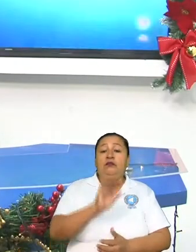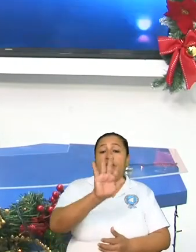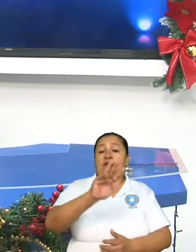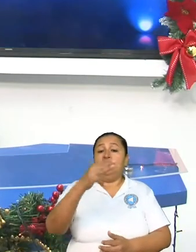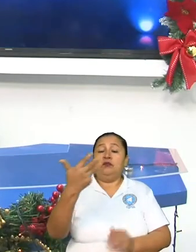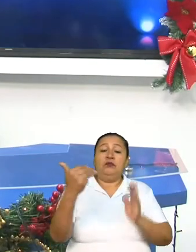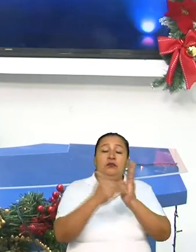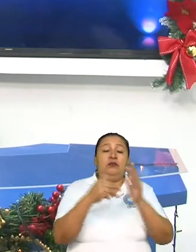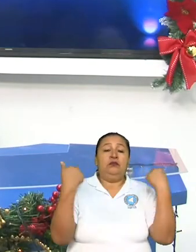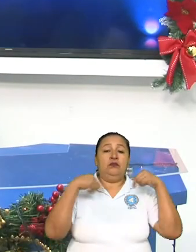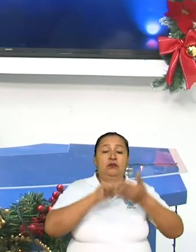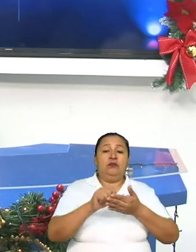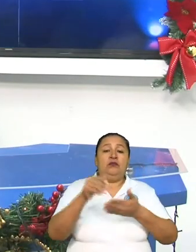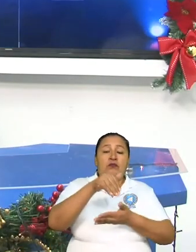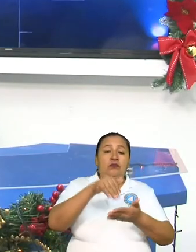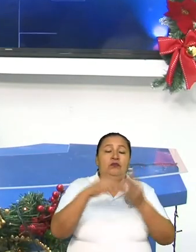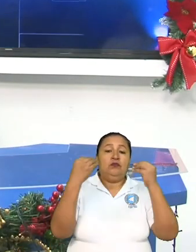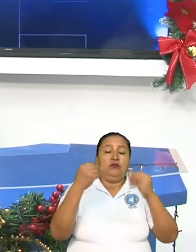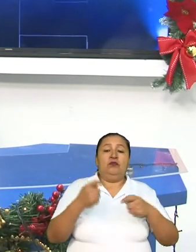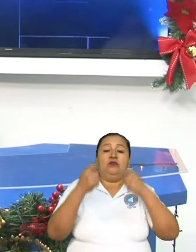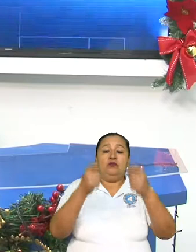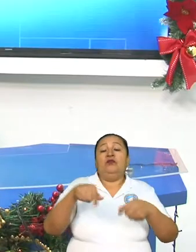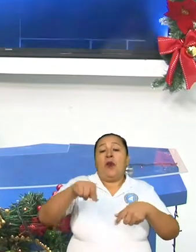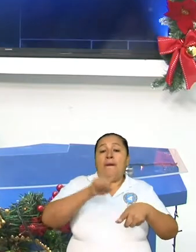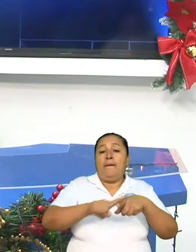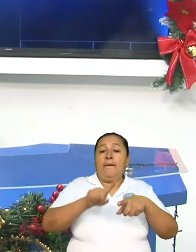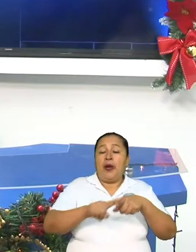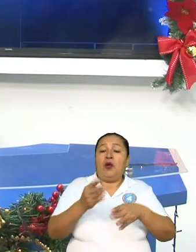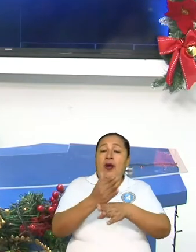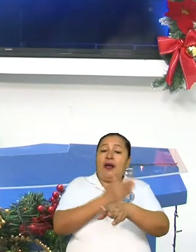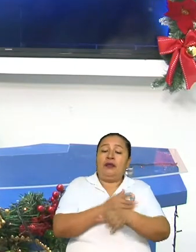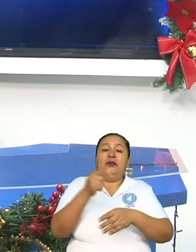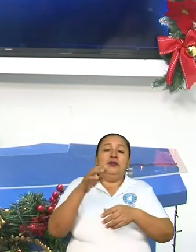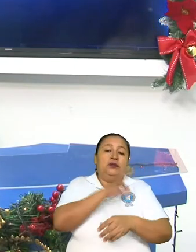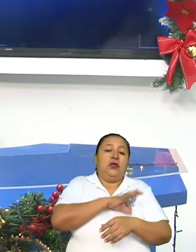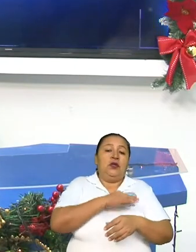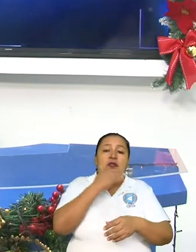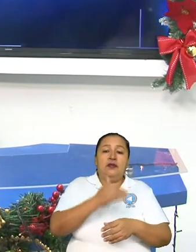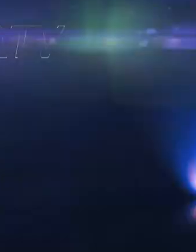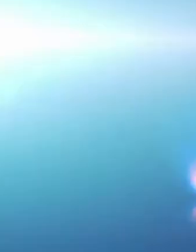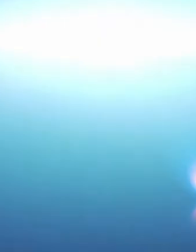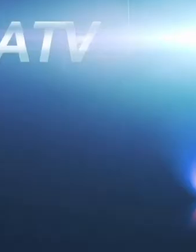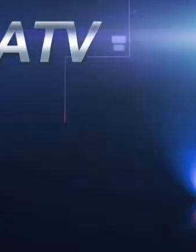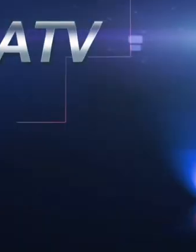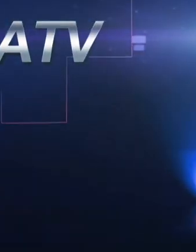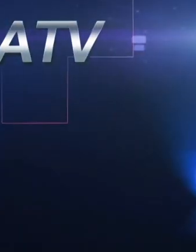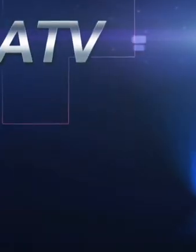mil maestros de los centros de educación público recibieron el pago adelantado de su salario de diciembre.